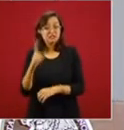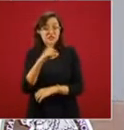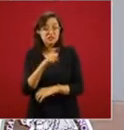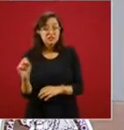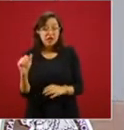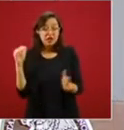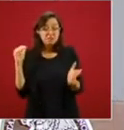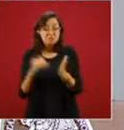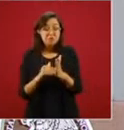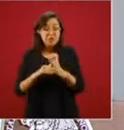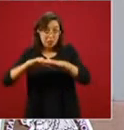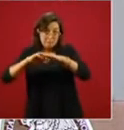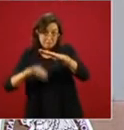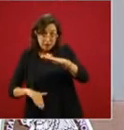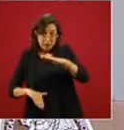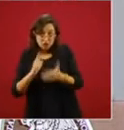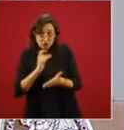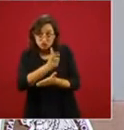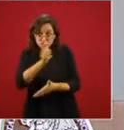uno,